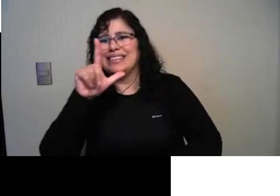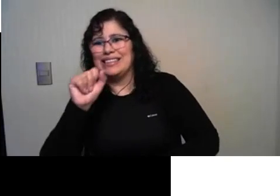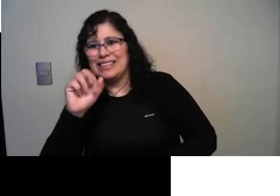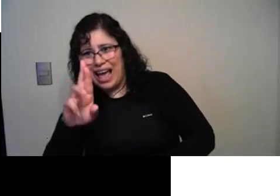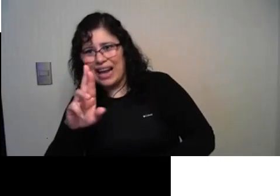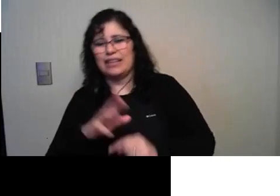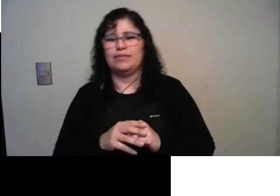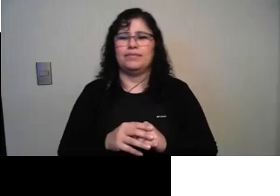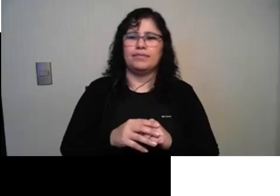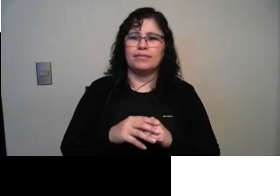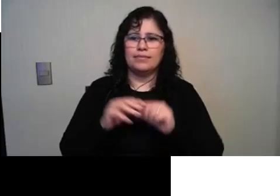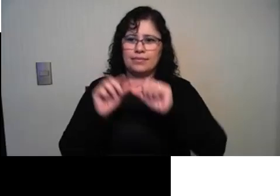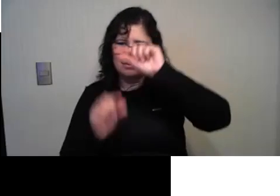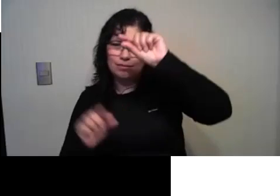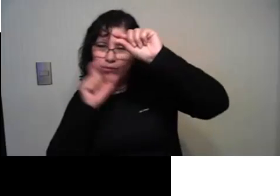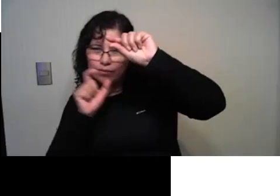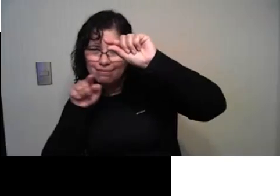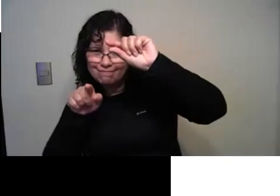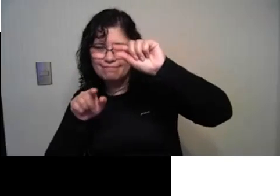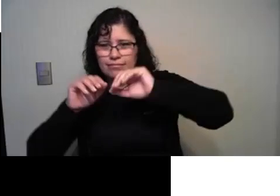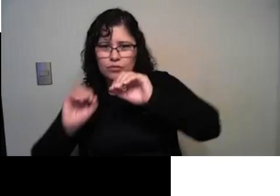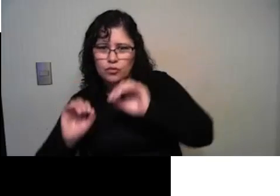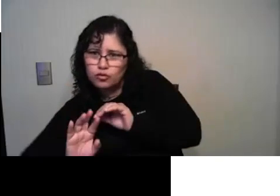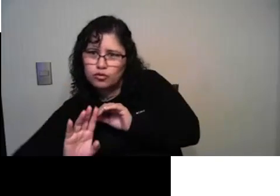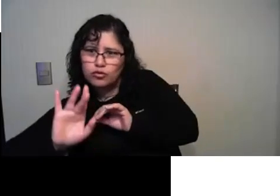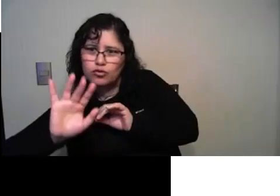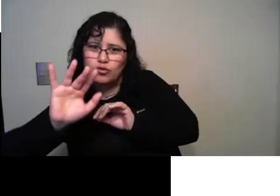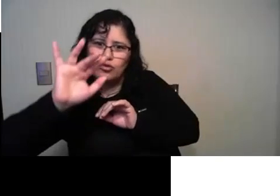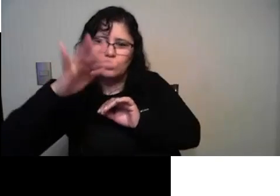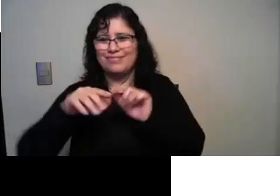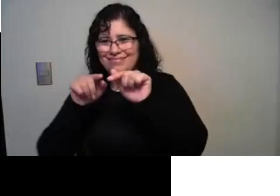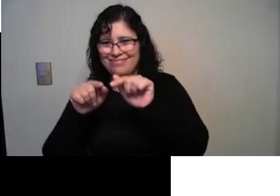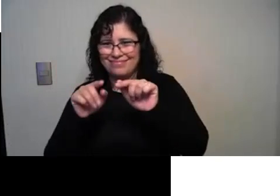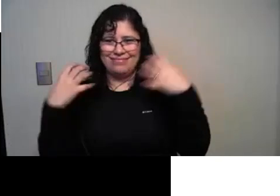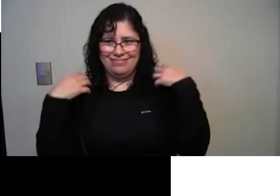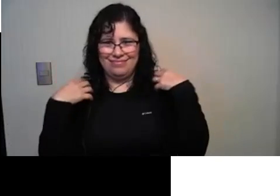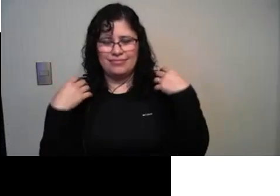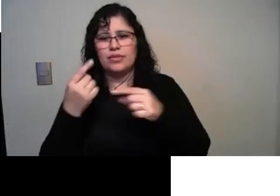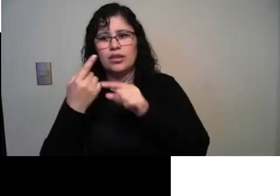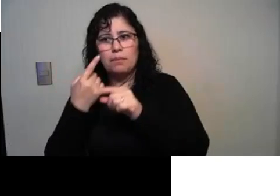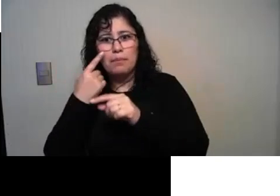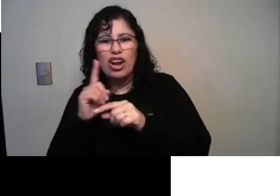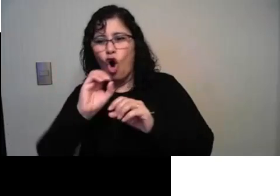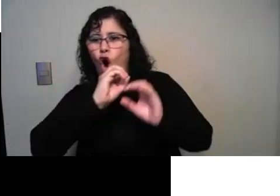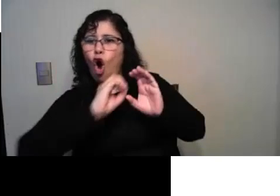basilar, que irriga este sector, pero también parte del lóbulo occipital.